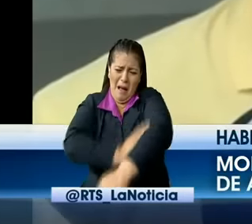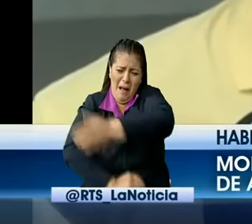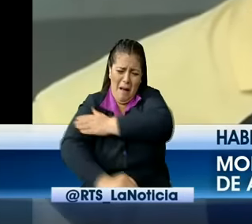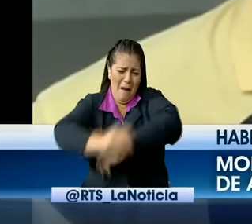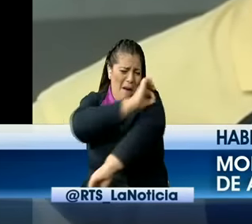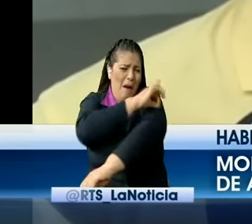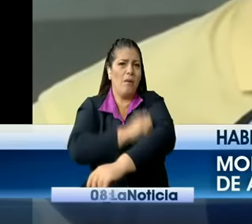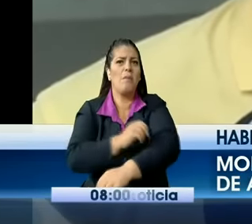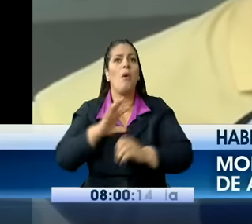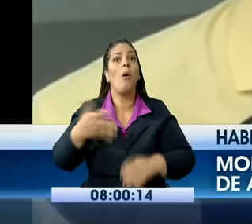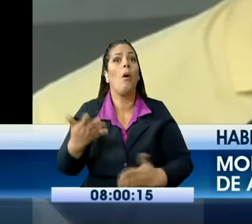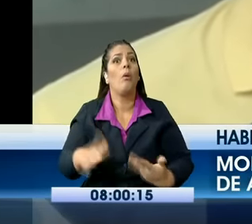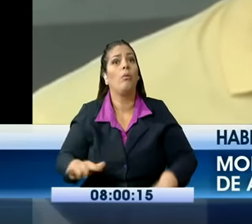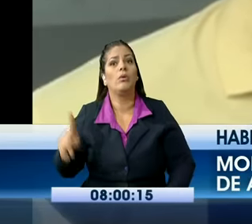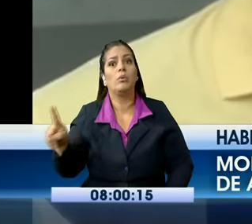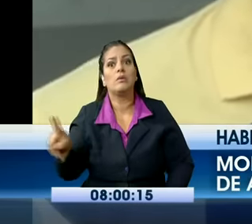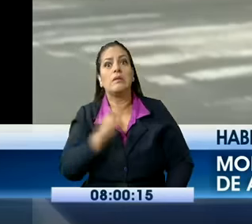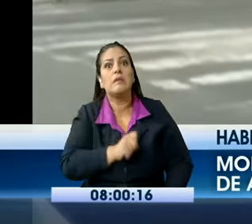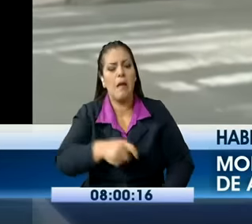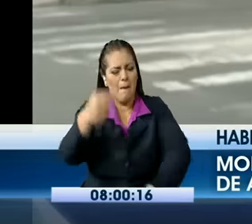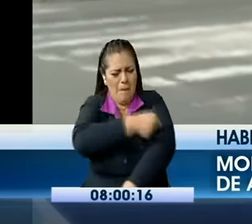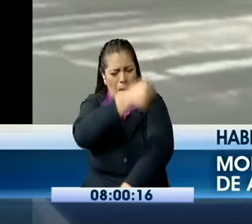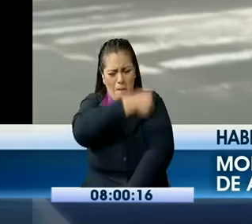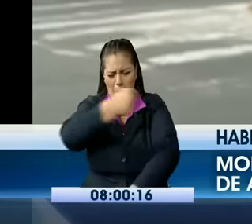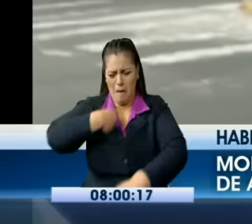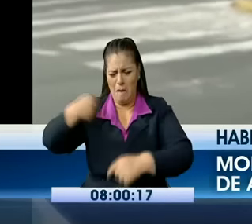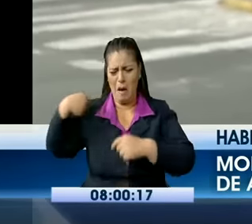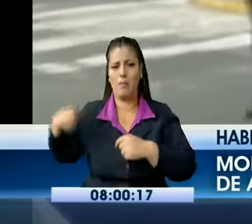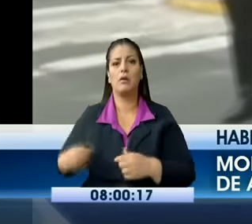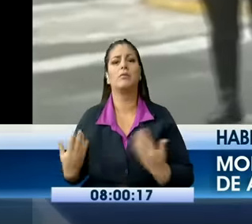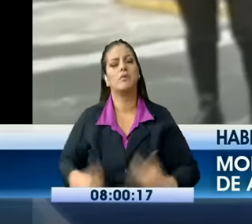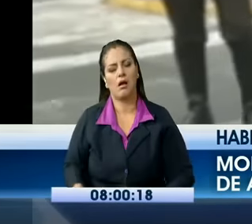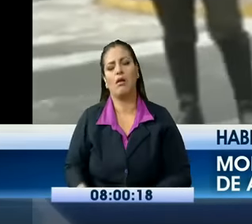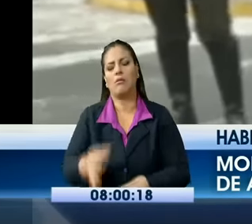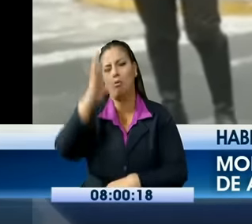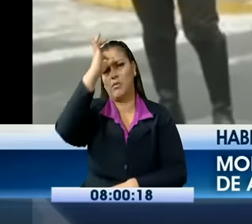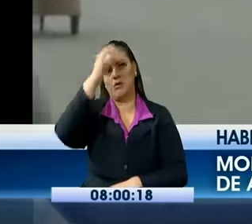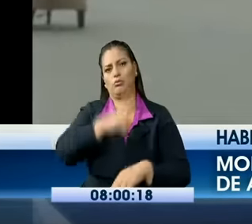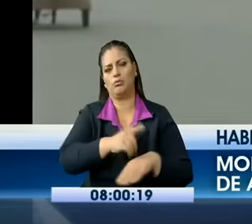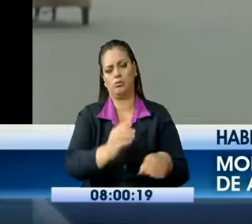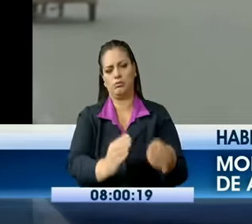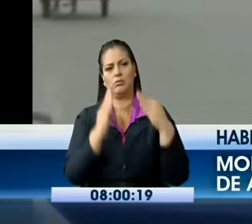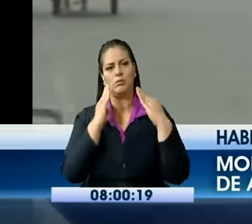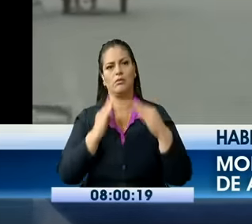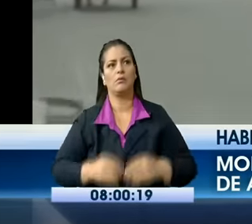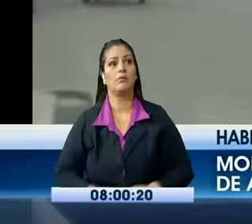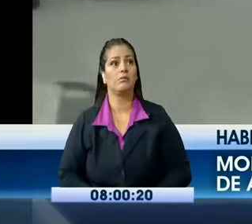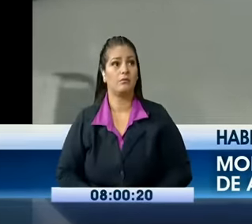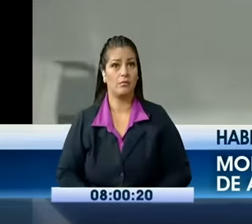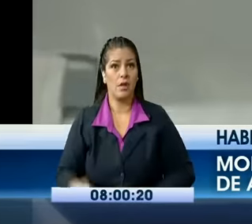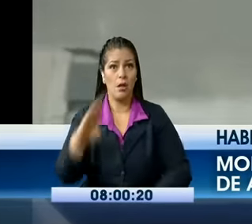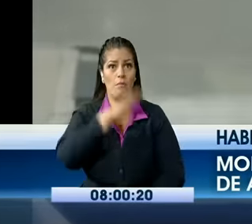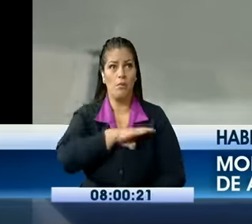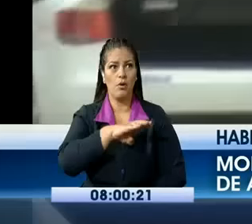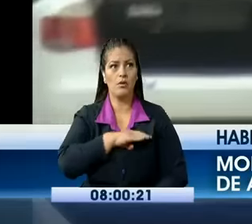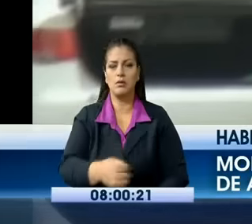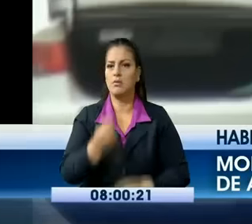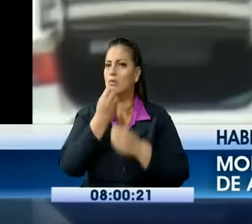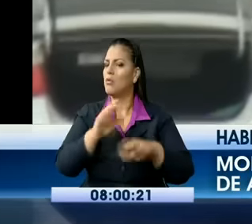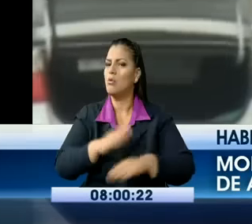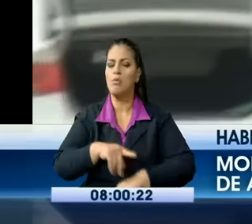100 picaduras, ya me inyectaron en el hospital. La Policía Nacional bloqueó los accesos a esta área del casco comercial para evitar que